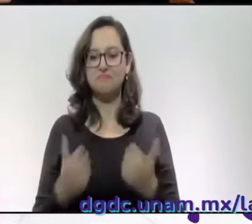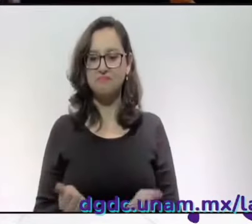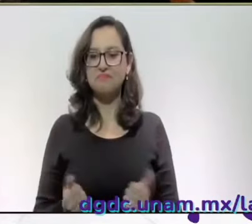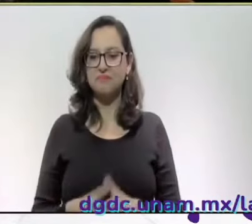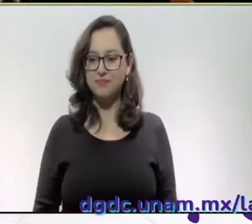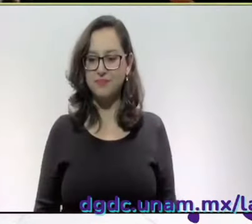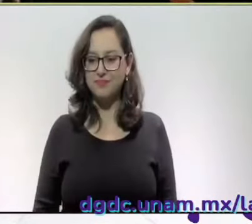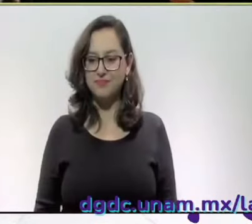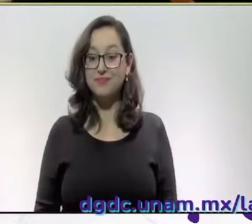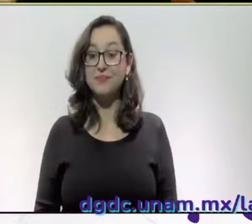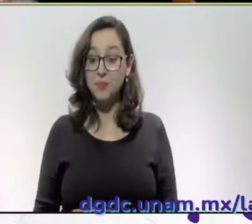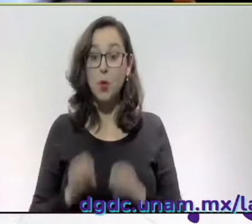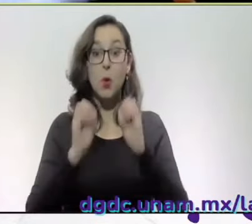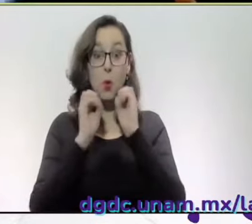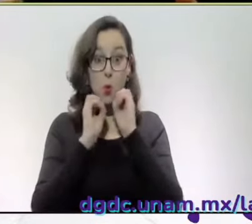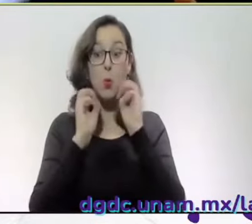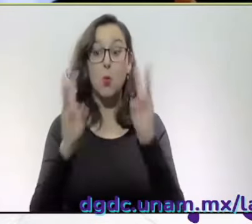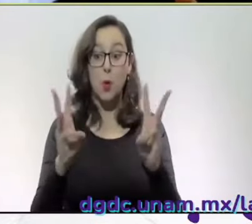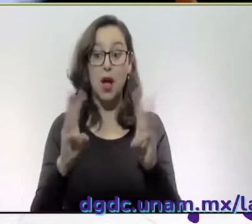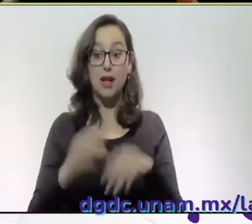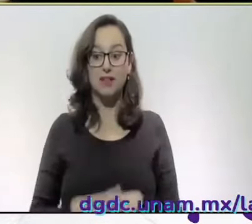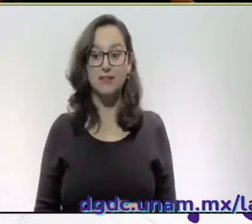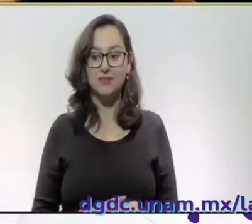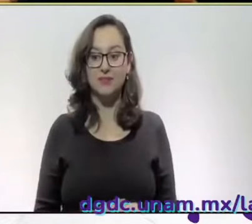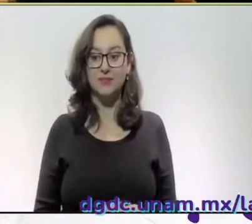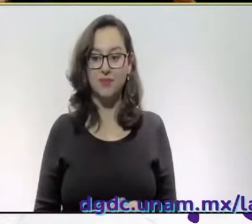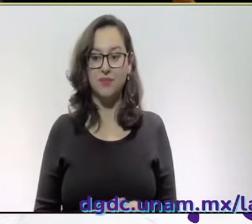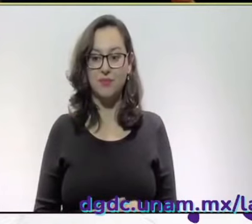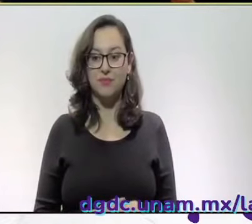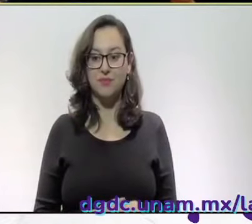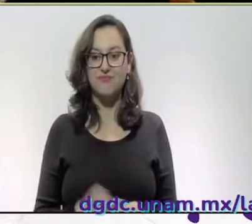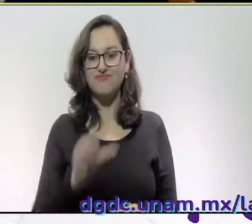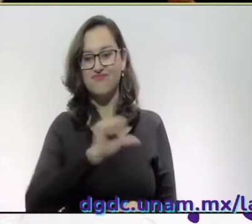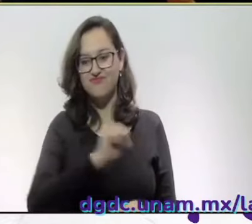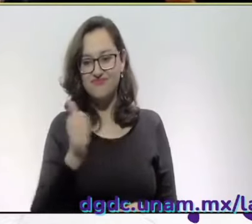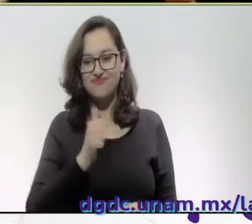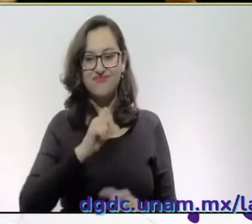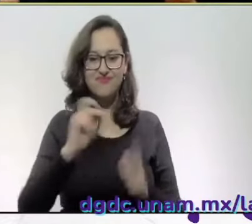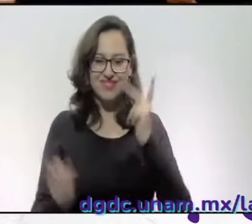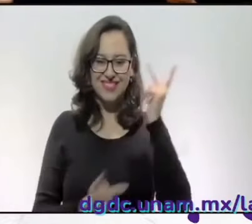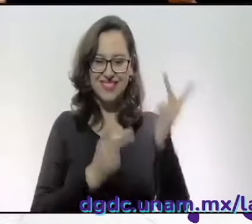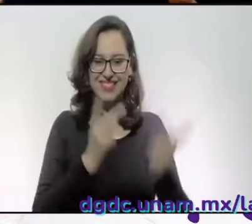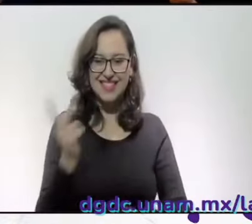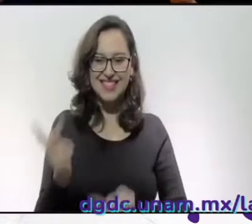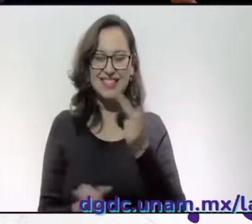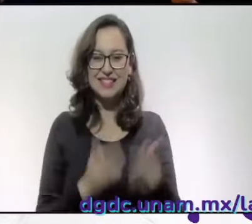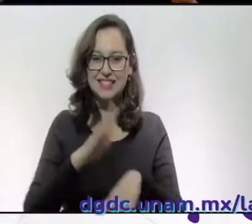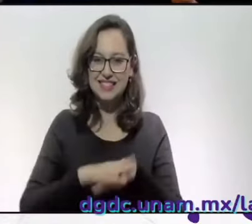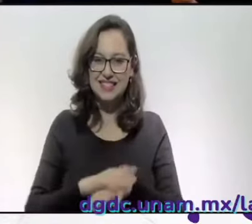Wow, o sea, vamos con preguntas un poquito más terrenales para equilibrar esto.